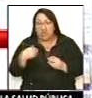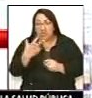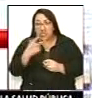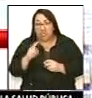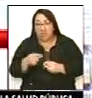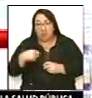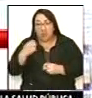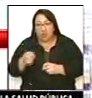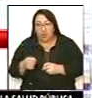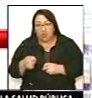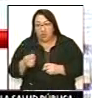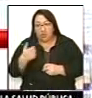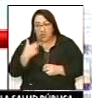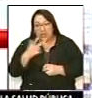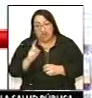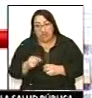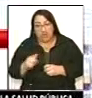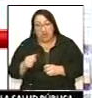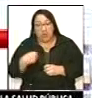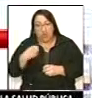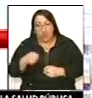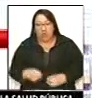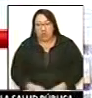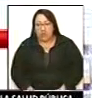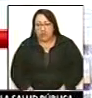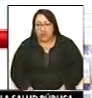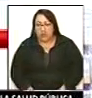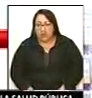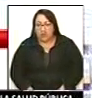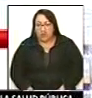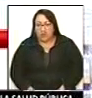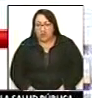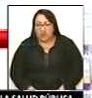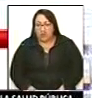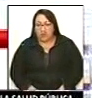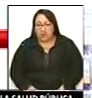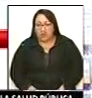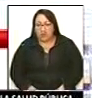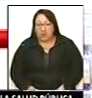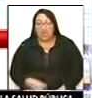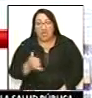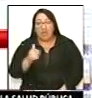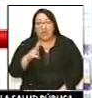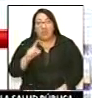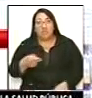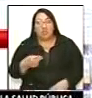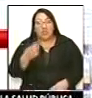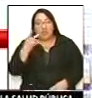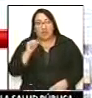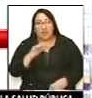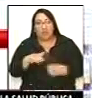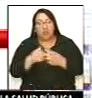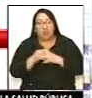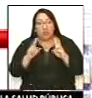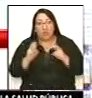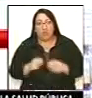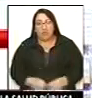3.000 jueces, porque tenemos 3.000 jueces, ¿quiere decir que hay 3.000 criterios respecto de un